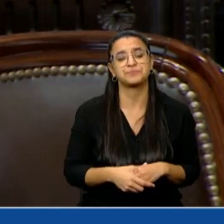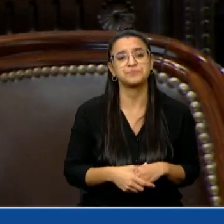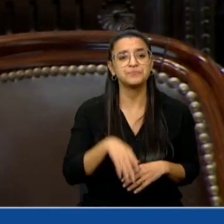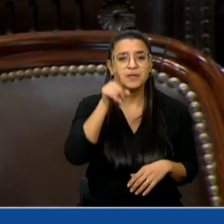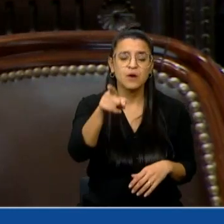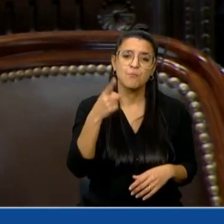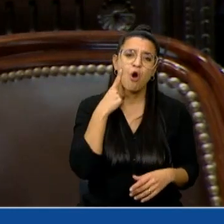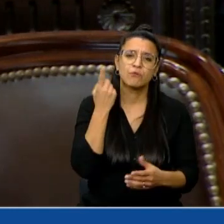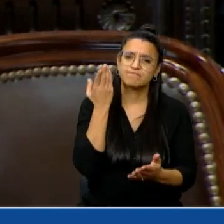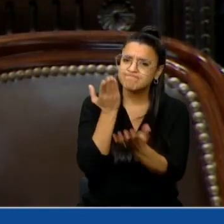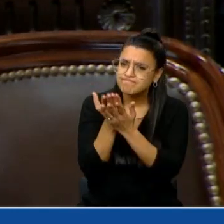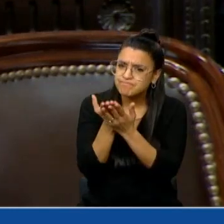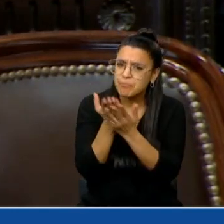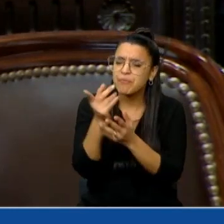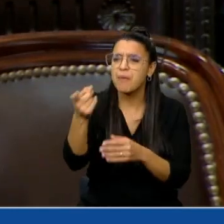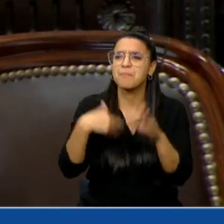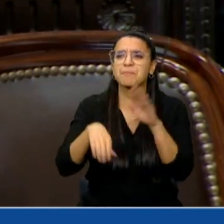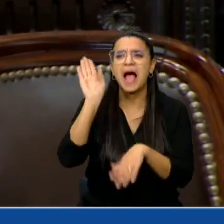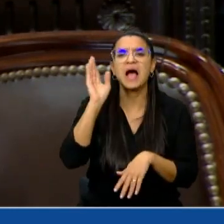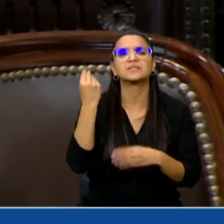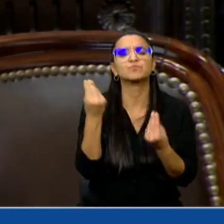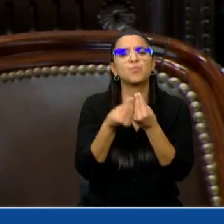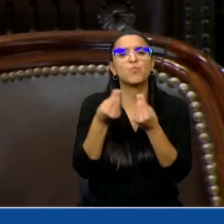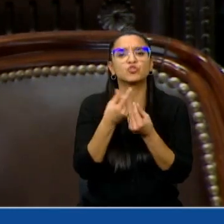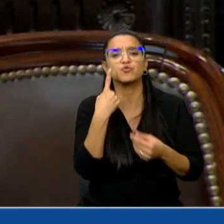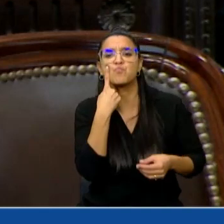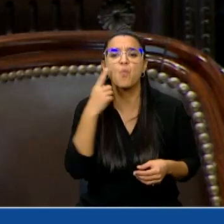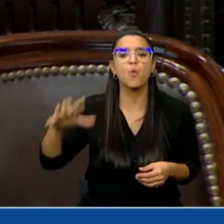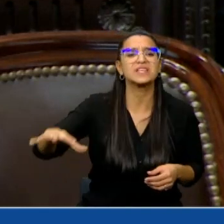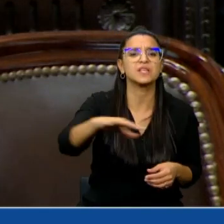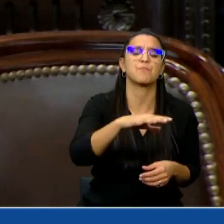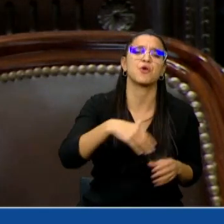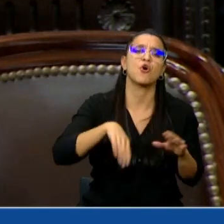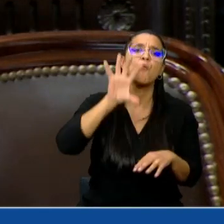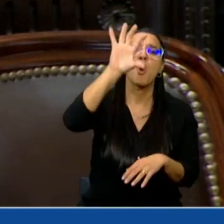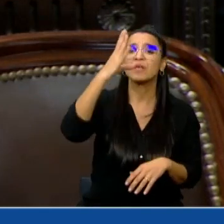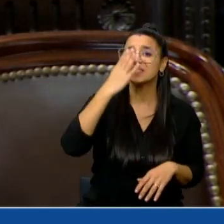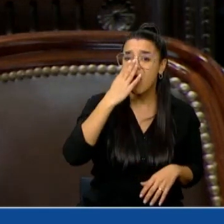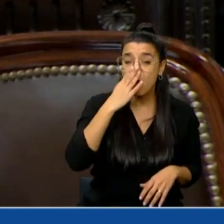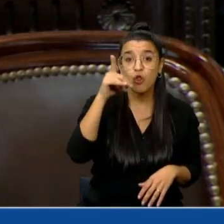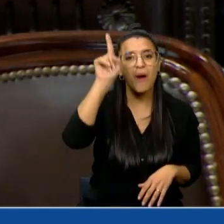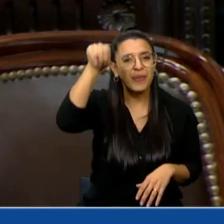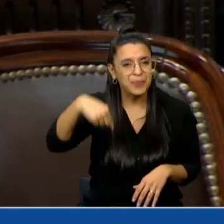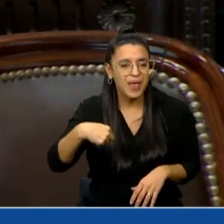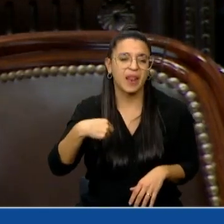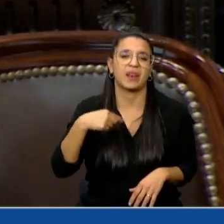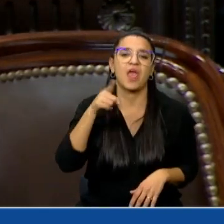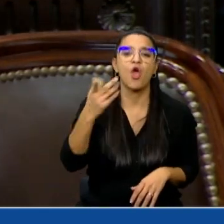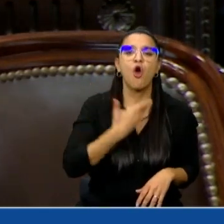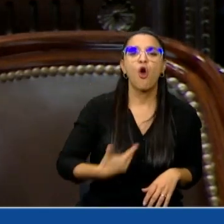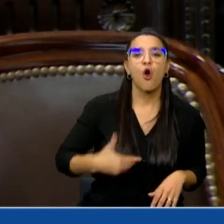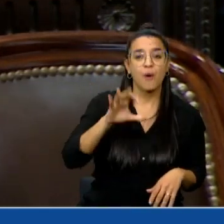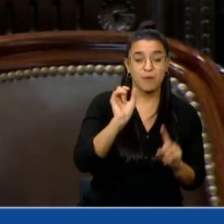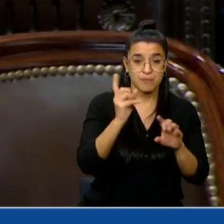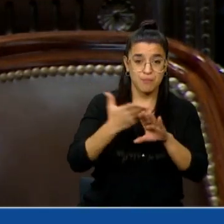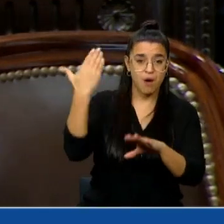a intimar sobre todo una gran cantidad de municipios en Córdoba. Esto originó que el gobernador en